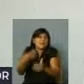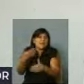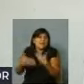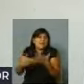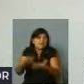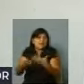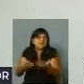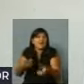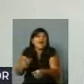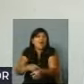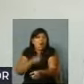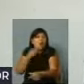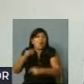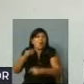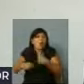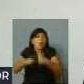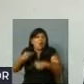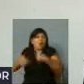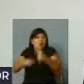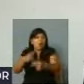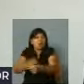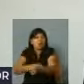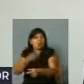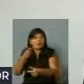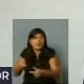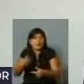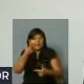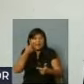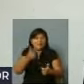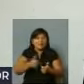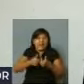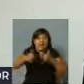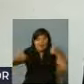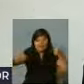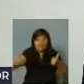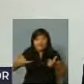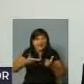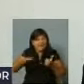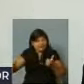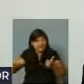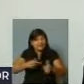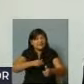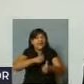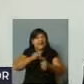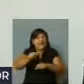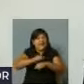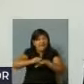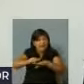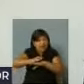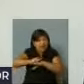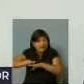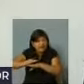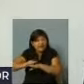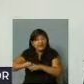el alcohol en gel, lavarnos las manos como medidas esenciales.